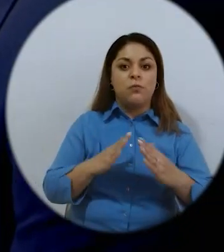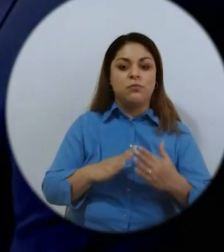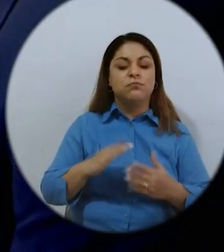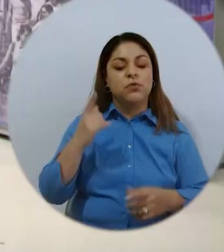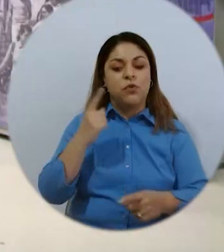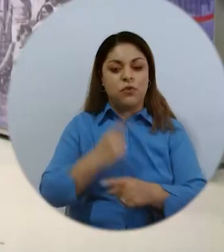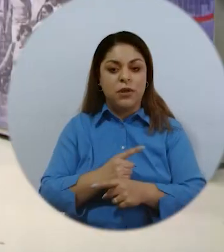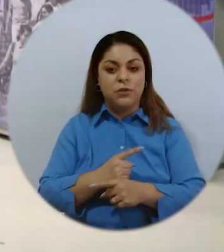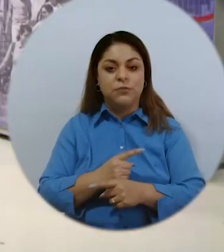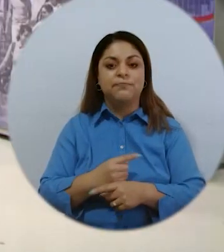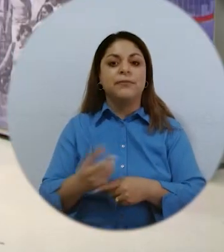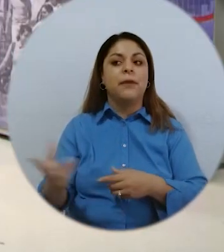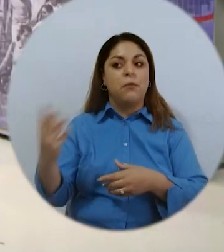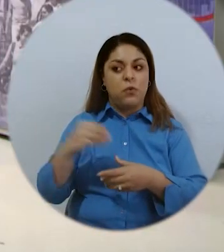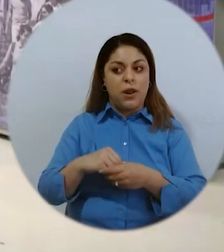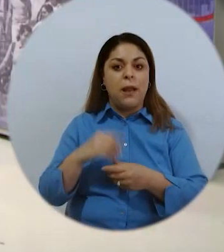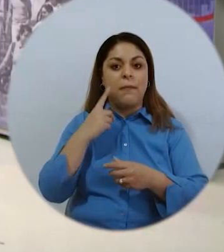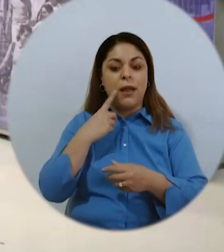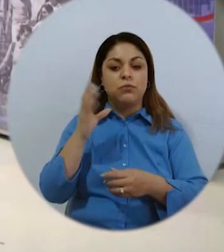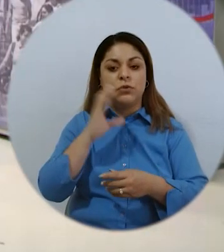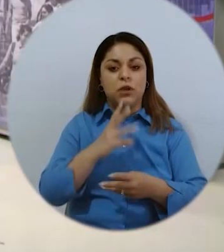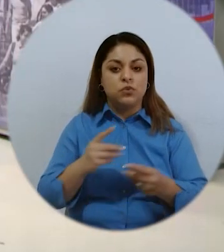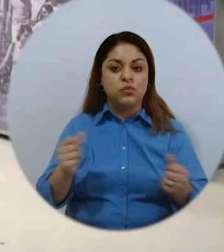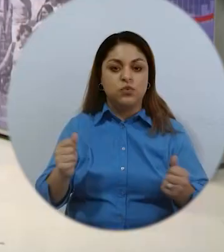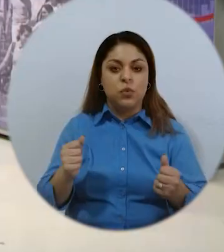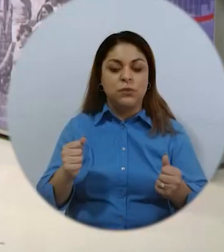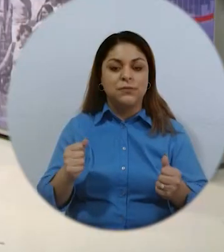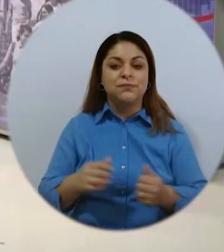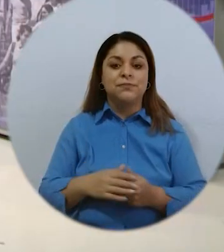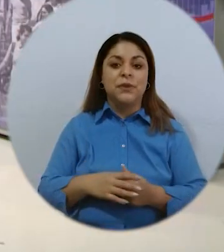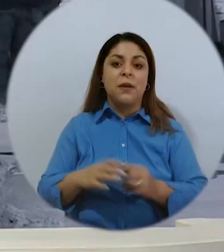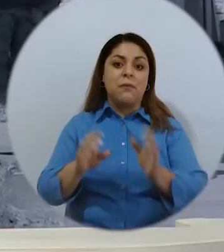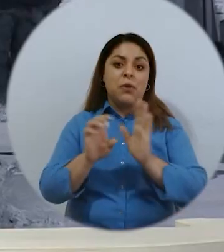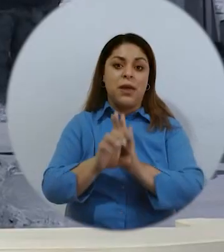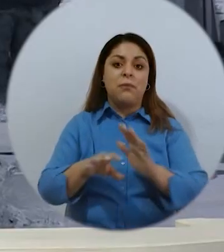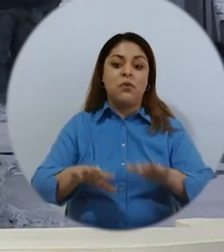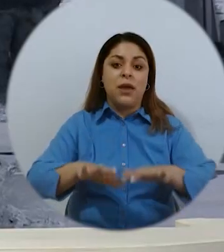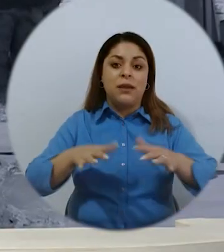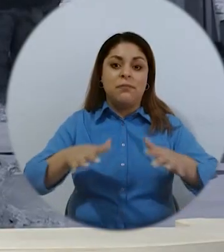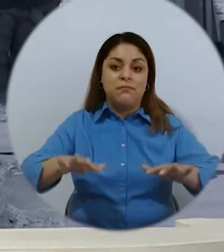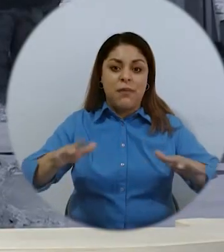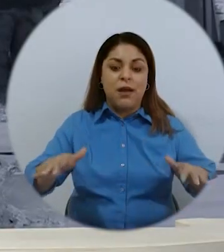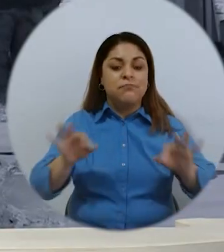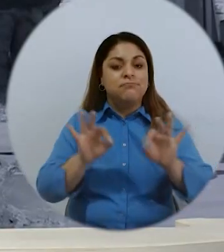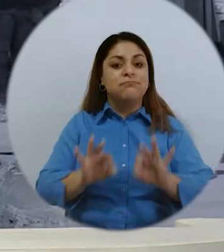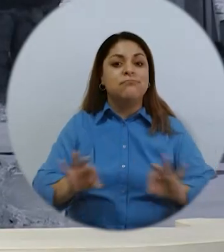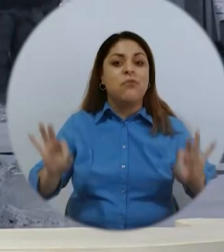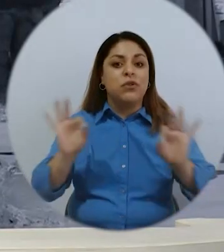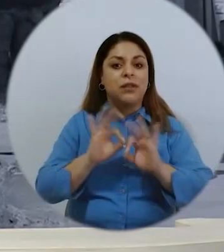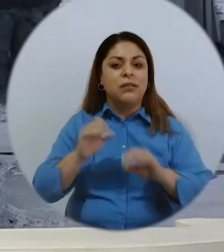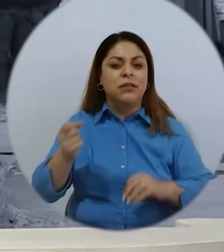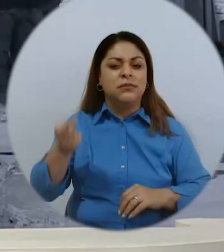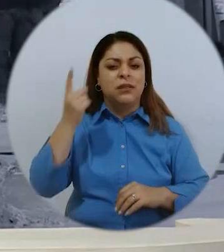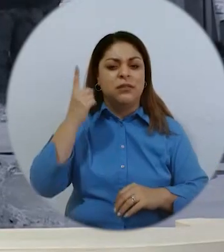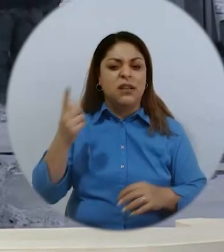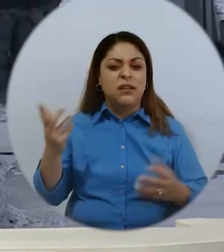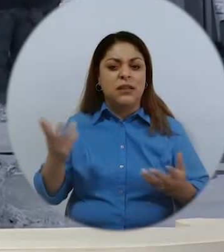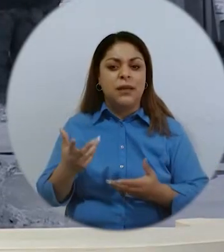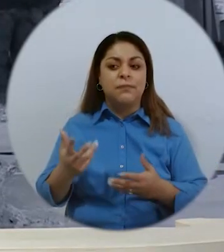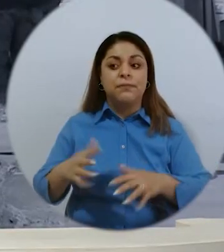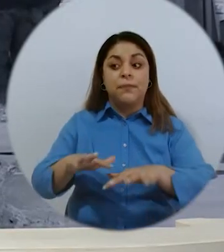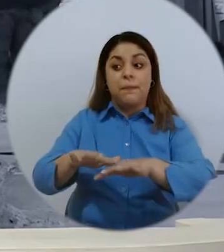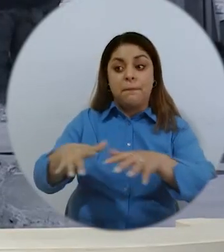Involucrar a las comunidades. Involucrar a las comunidades para buscar esas soluciones. En el caso del mar, es fundamental entender que el mar,